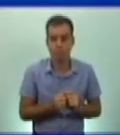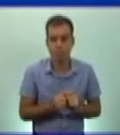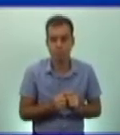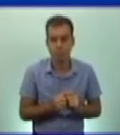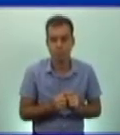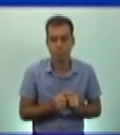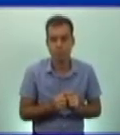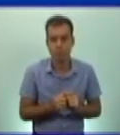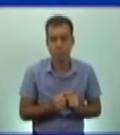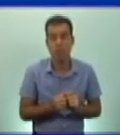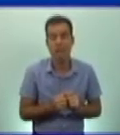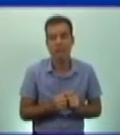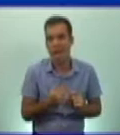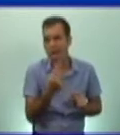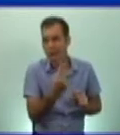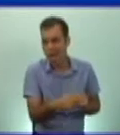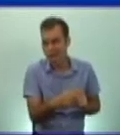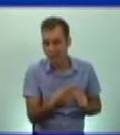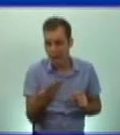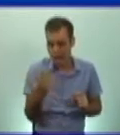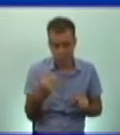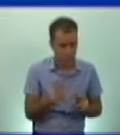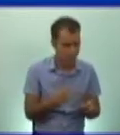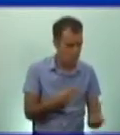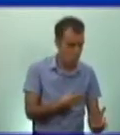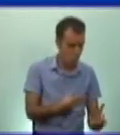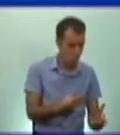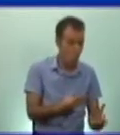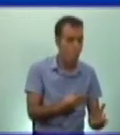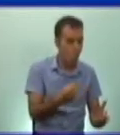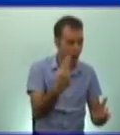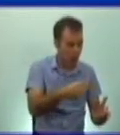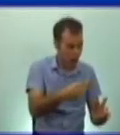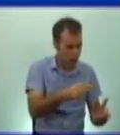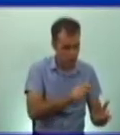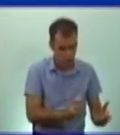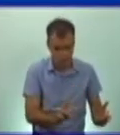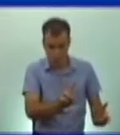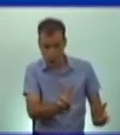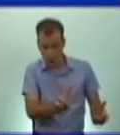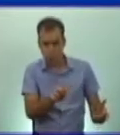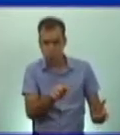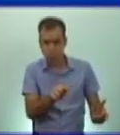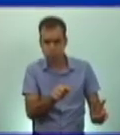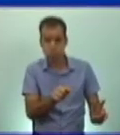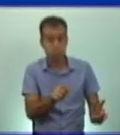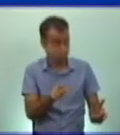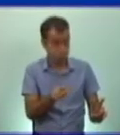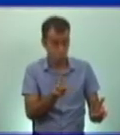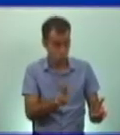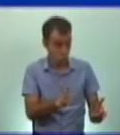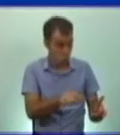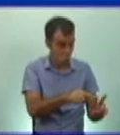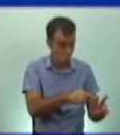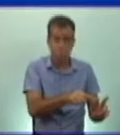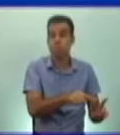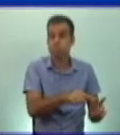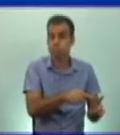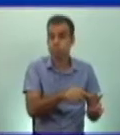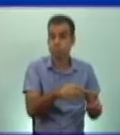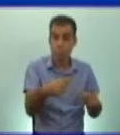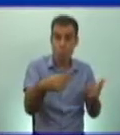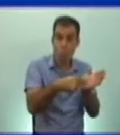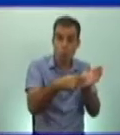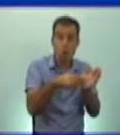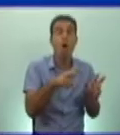2 y ahora coloqué un 2 delante. Por tanto, ahora tengo 2 por 2, 4 átomos de hidrógeno en los